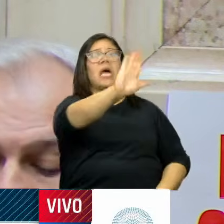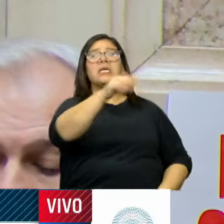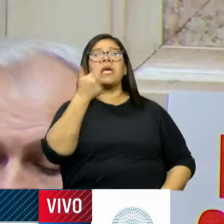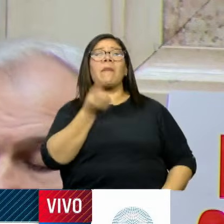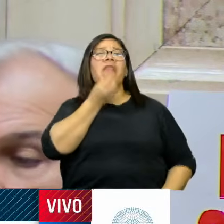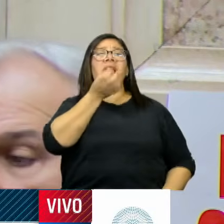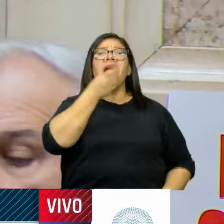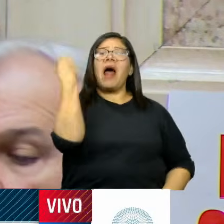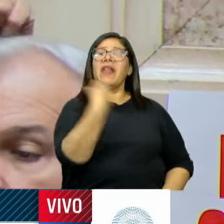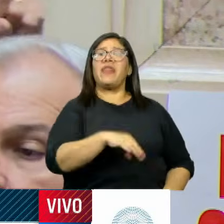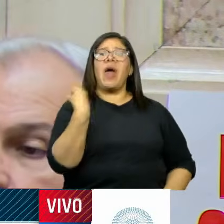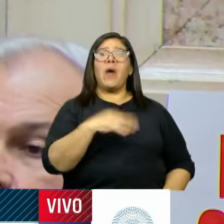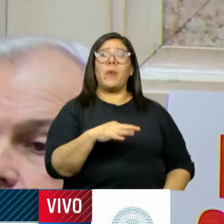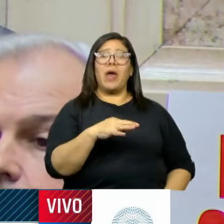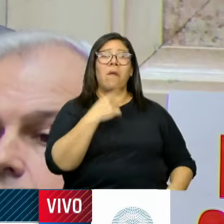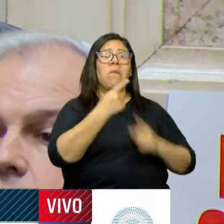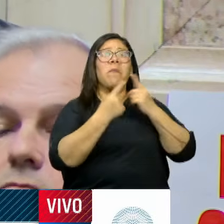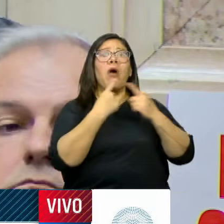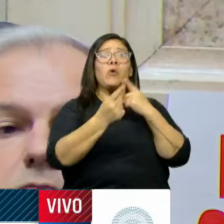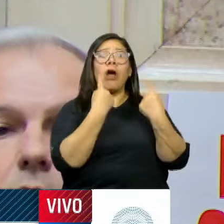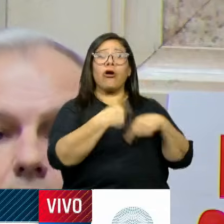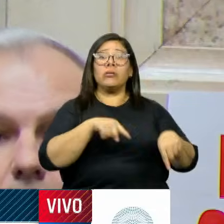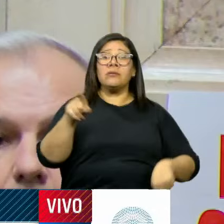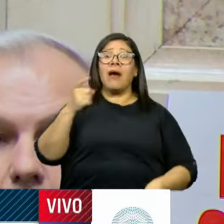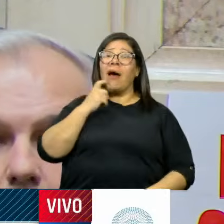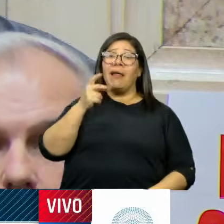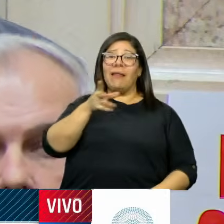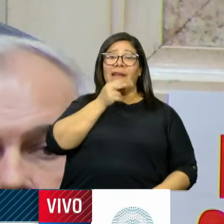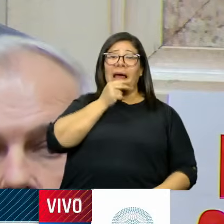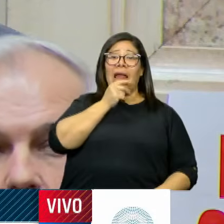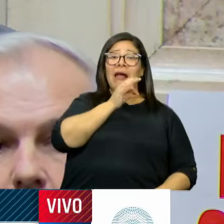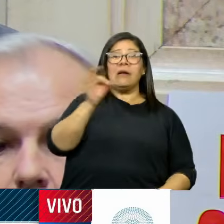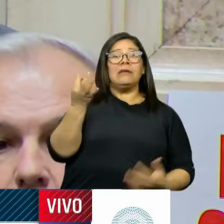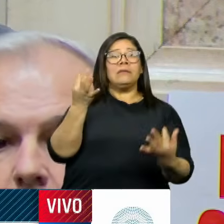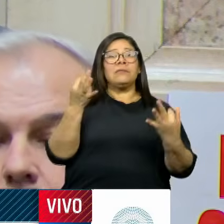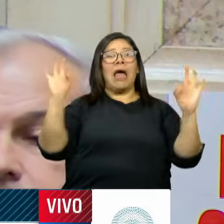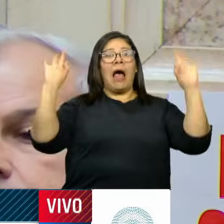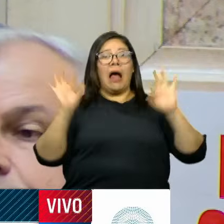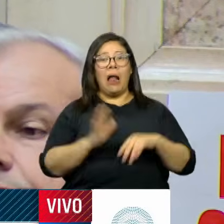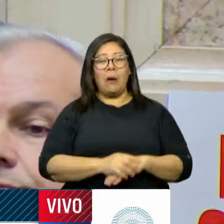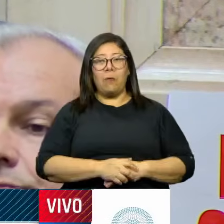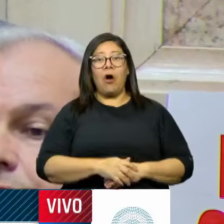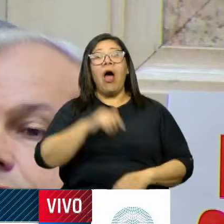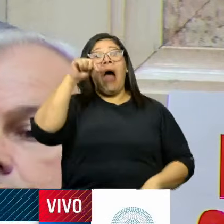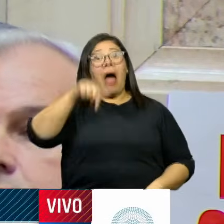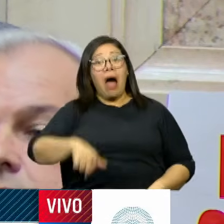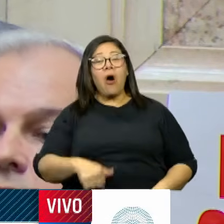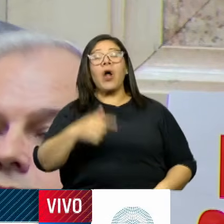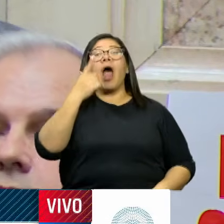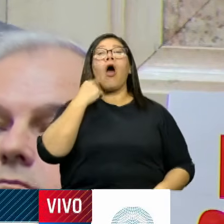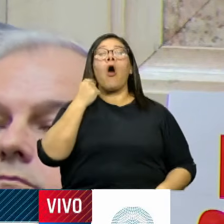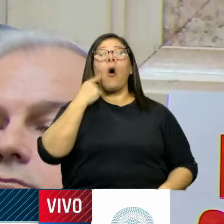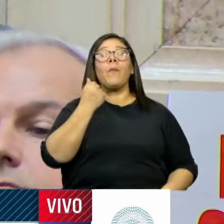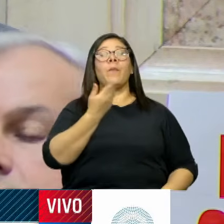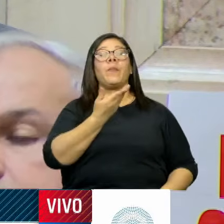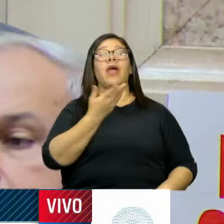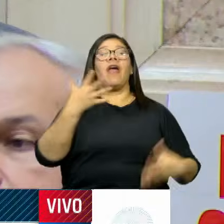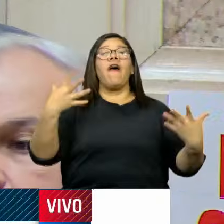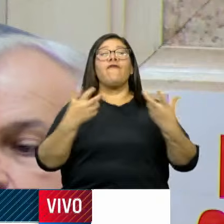fue indagado. Ahora tenemos de vocero presidencial a un hombre de la Fundación Faro que en